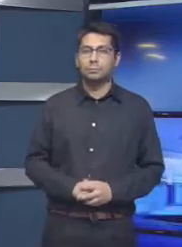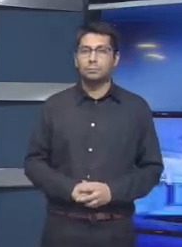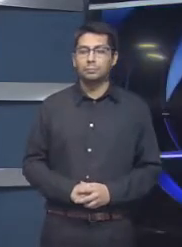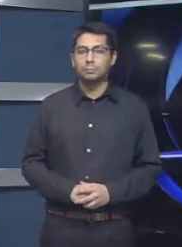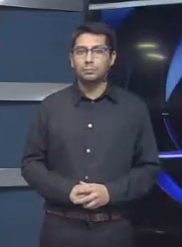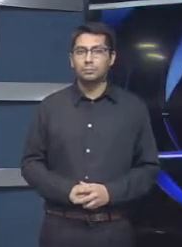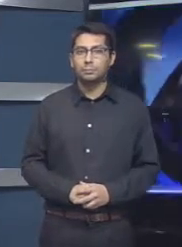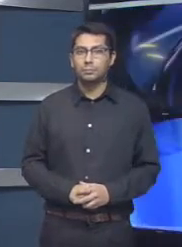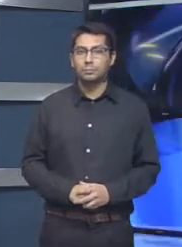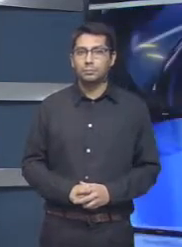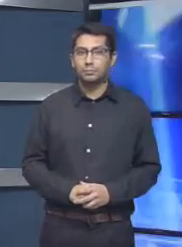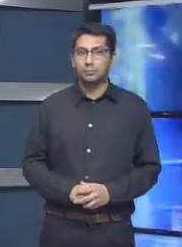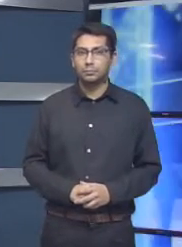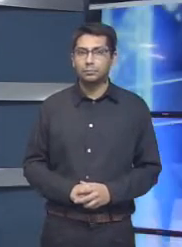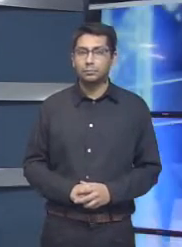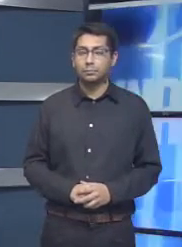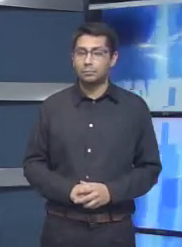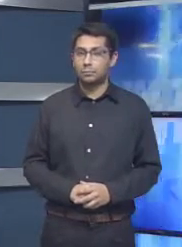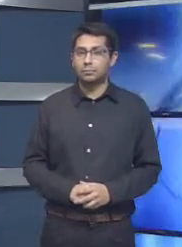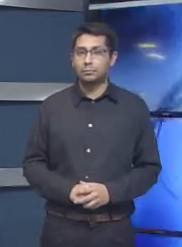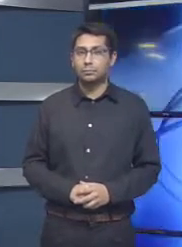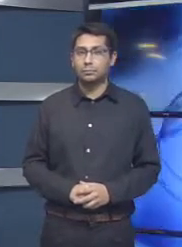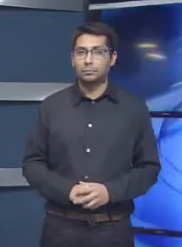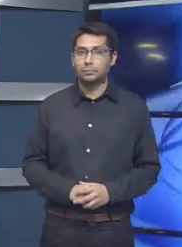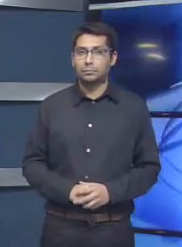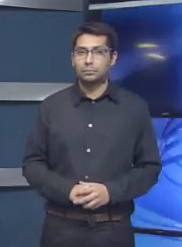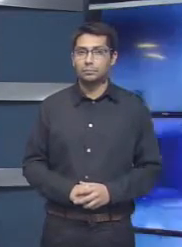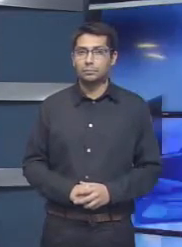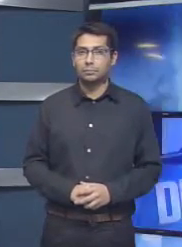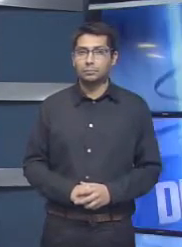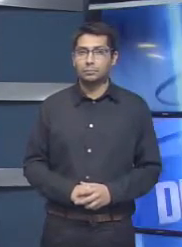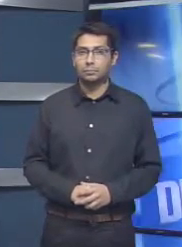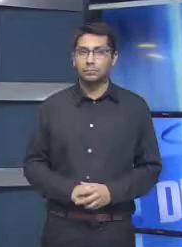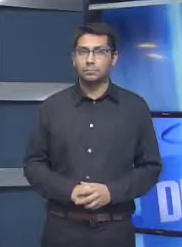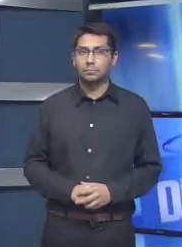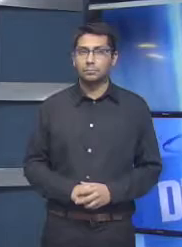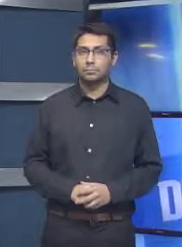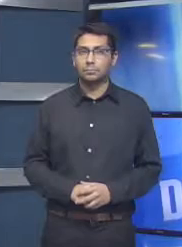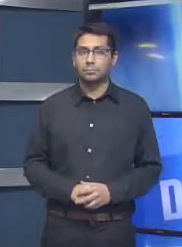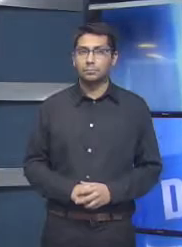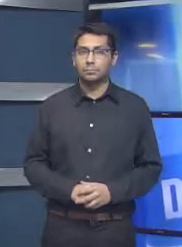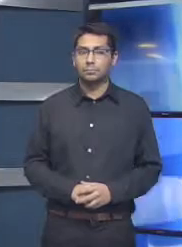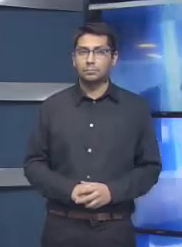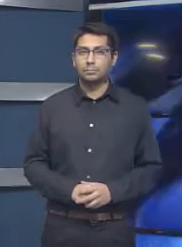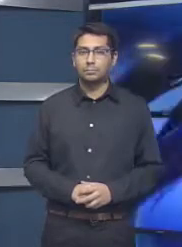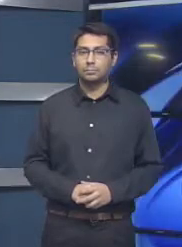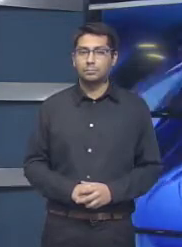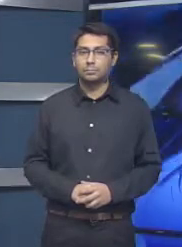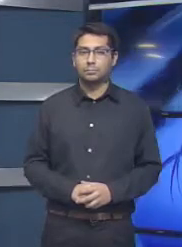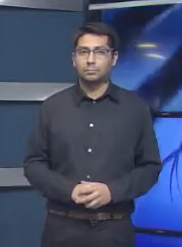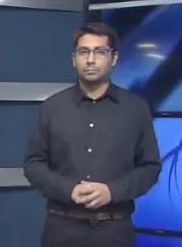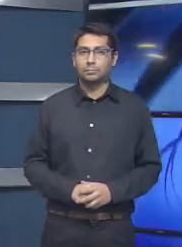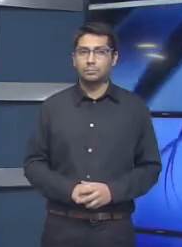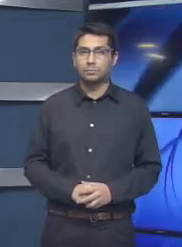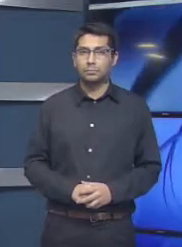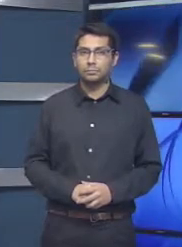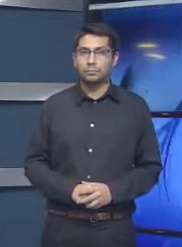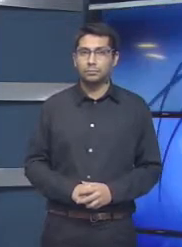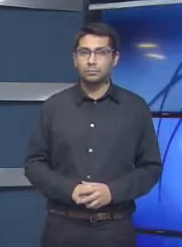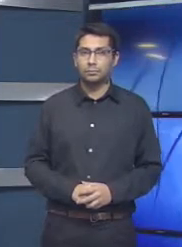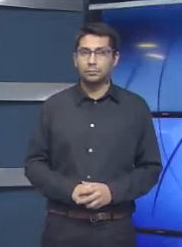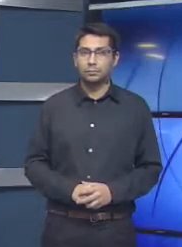tienen sus propios transportes, multinacionales muy grandes, que tienen sus propios transportes, porque su